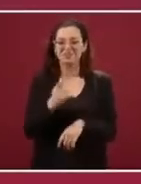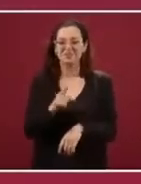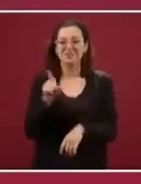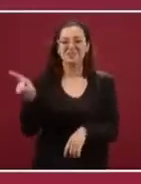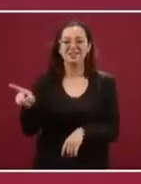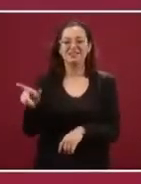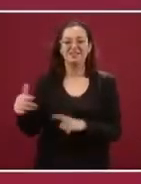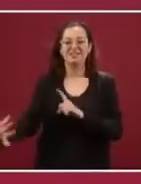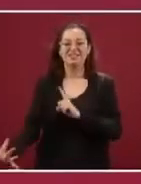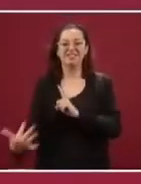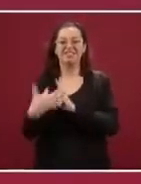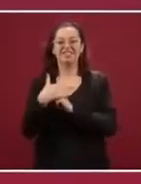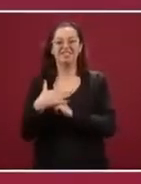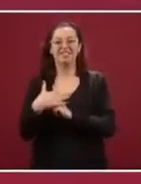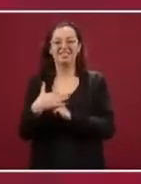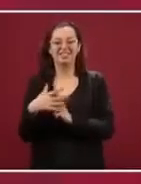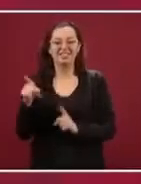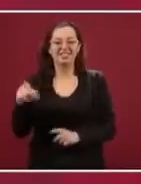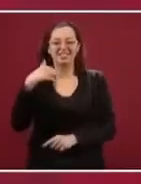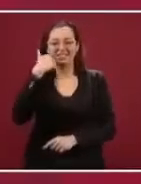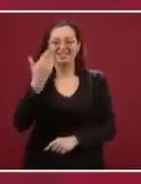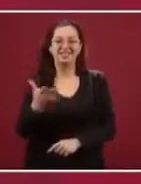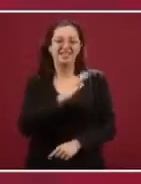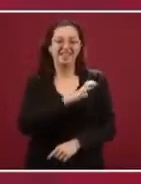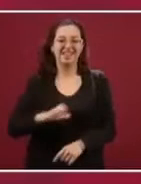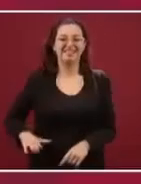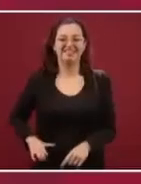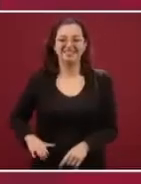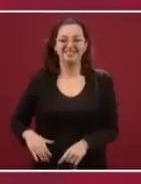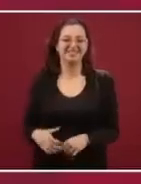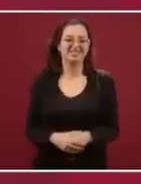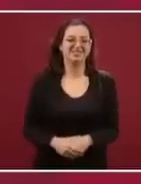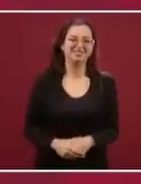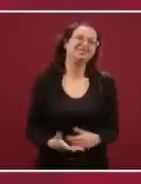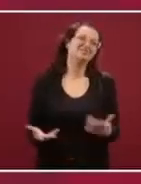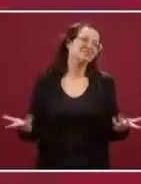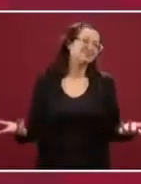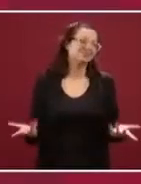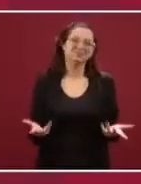candidato. Ya cuando se meten a eso,